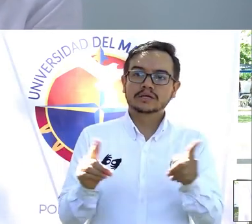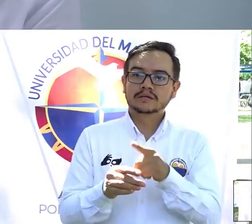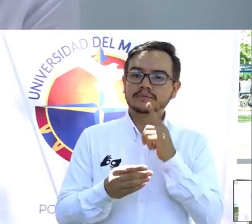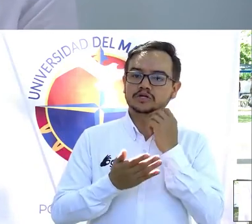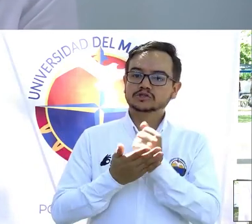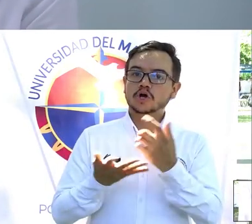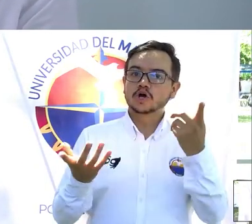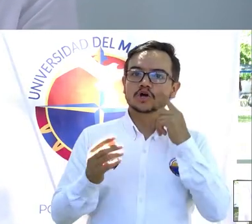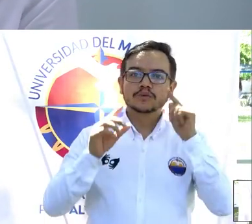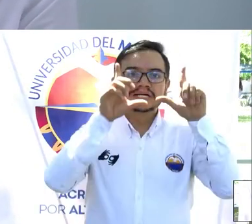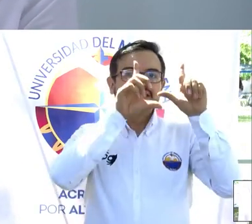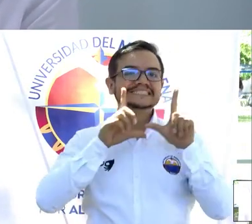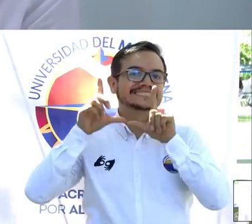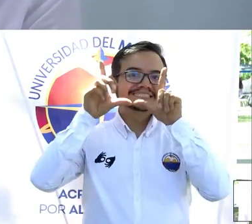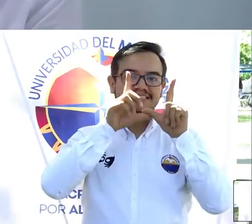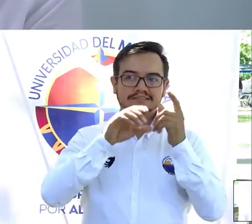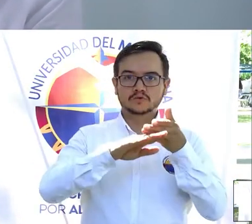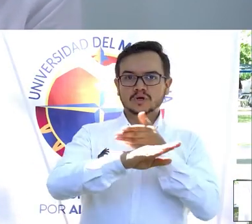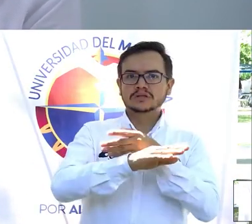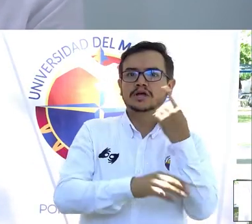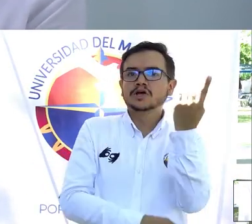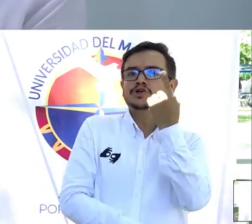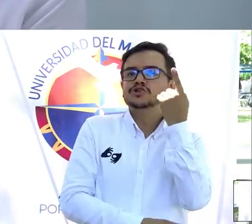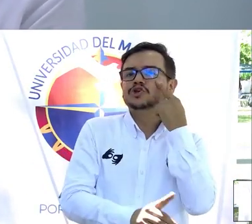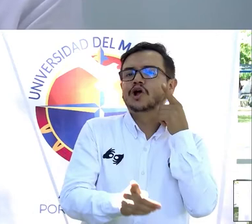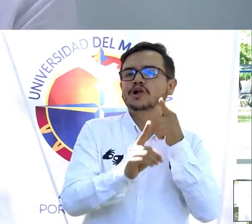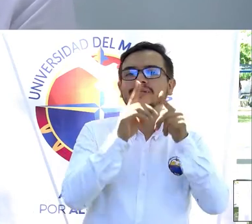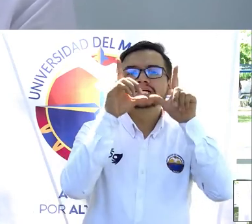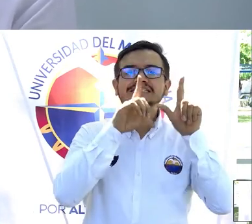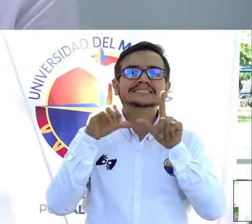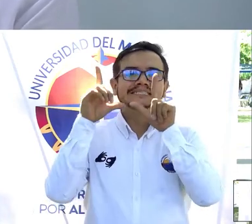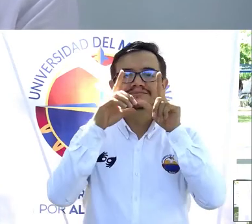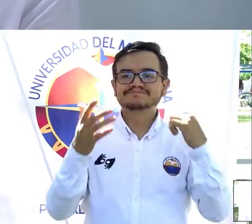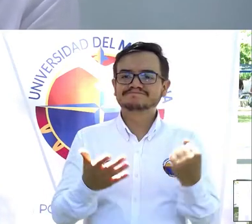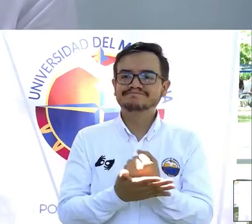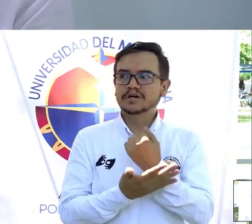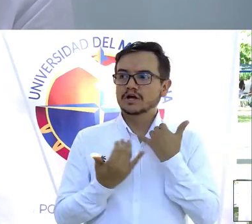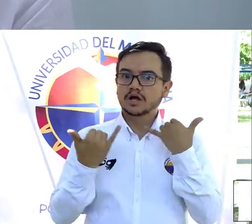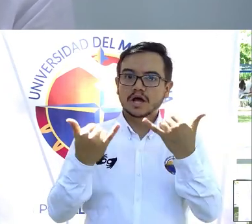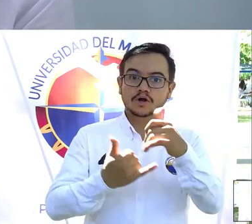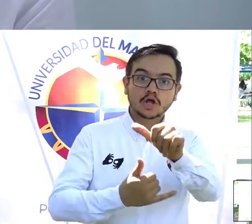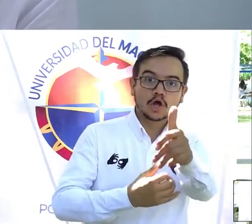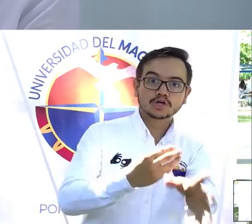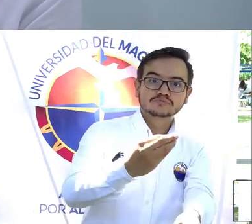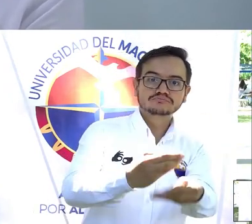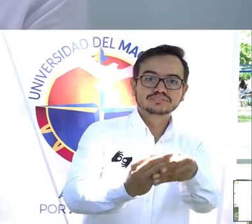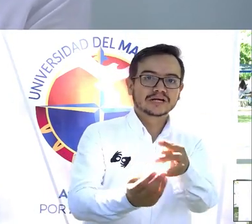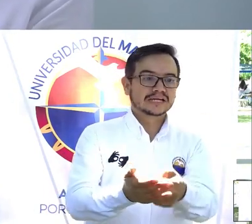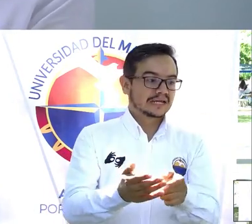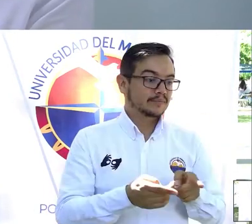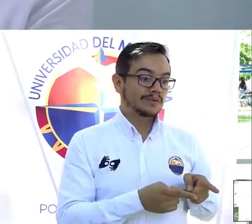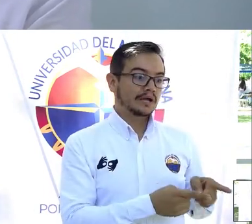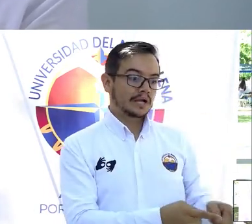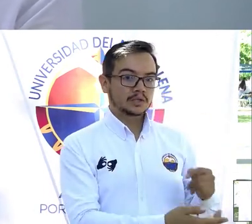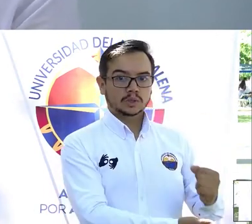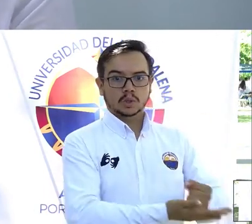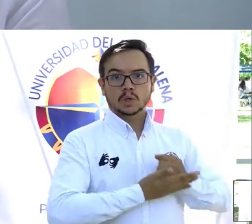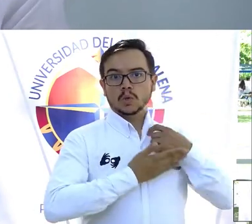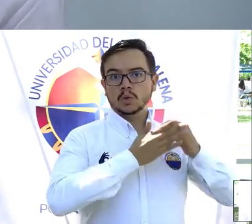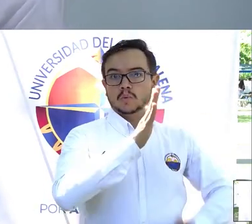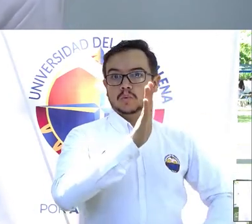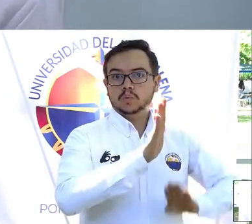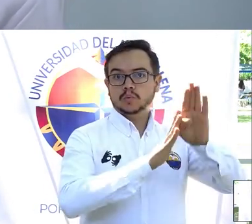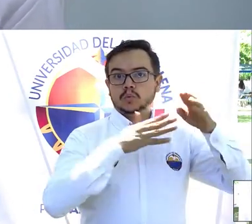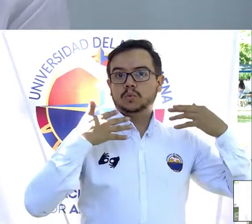radiografías. Antes solo lo hacíamos por radiografías, hoy nos podemos apoyar con él, que es un aparato de última generación y que nos da una